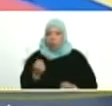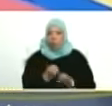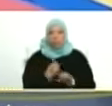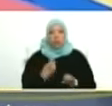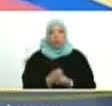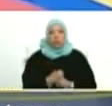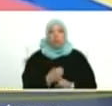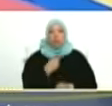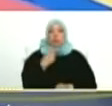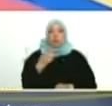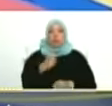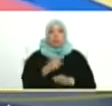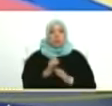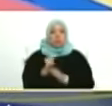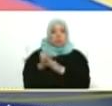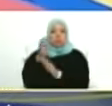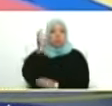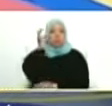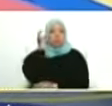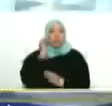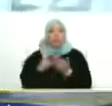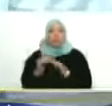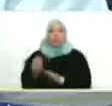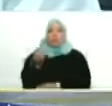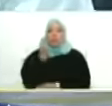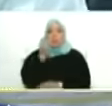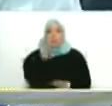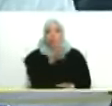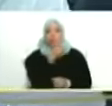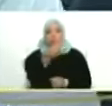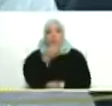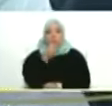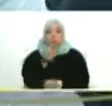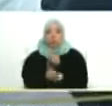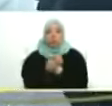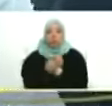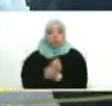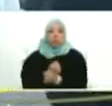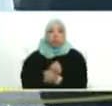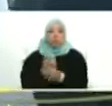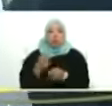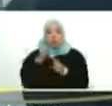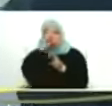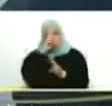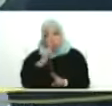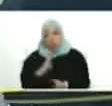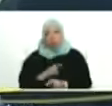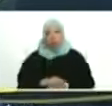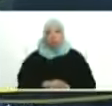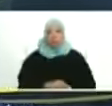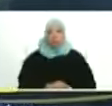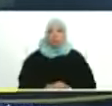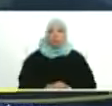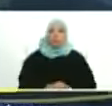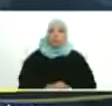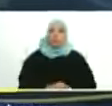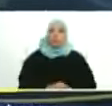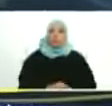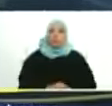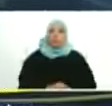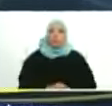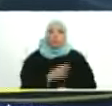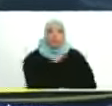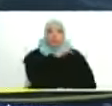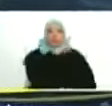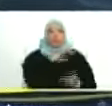Los voceros y líderes y lideresas de los CLAP, con amor, respetando a los jefes